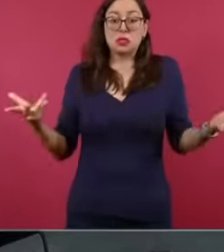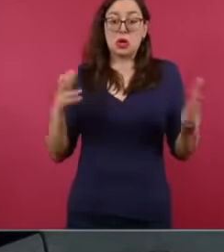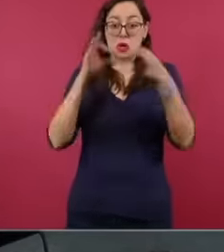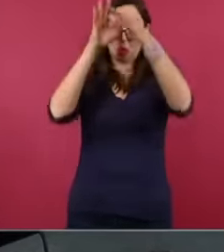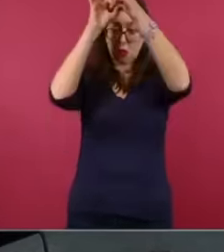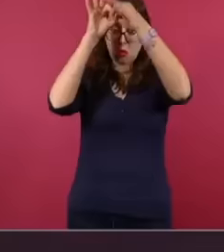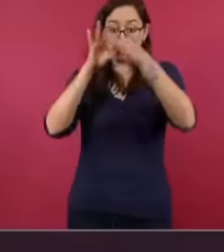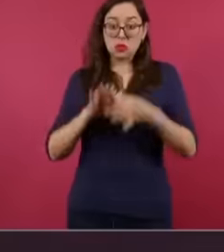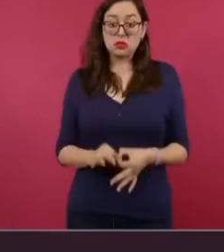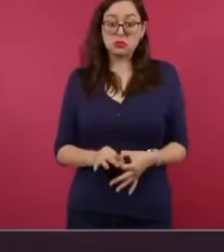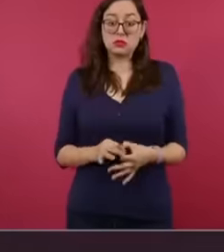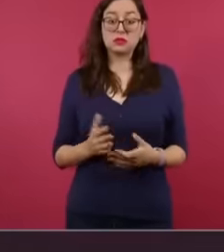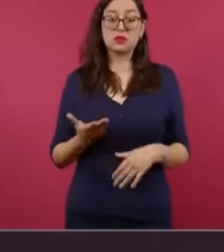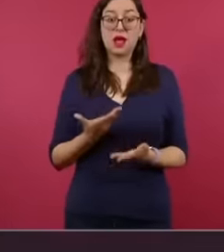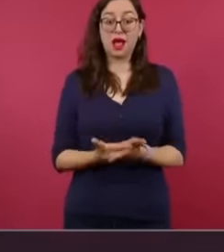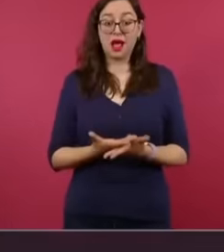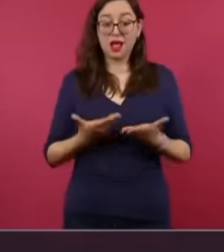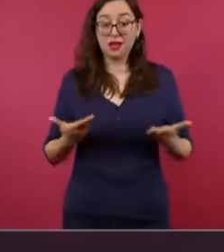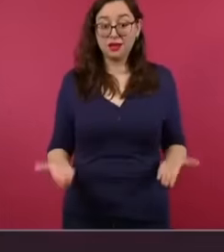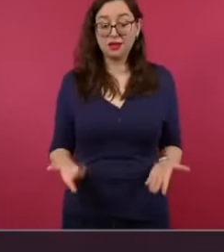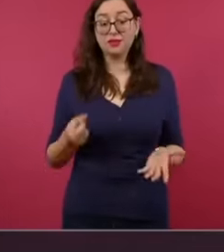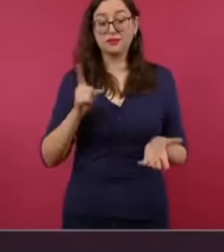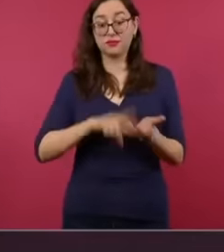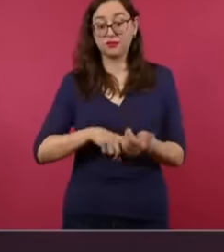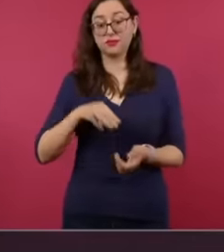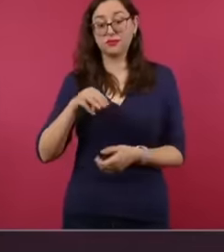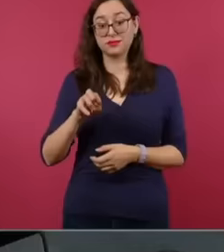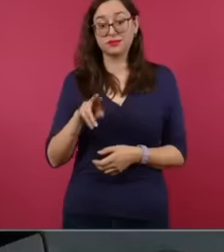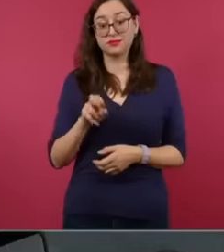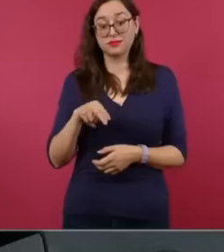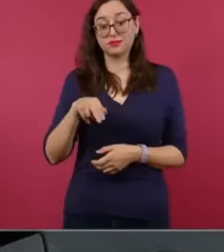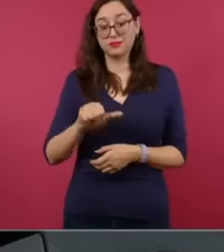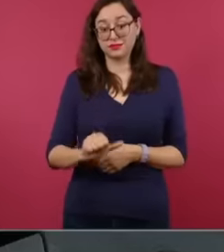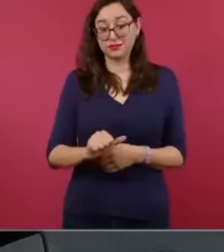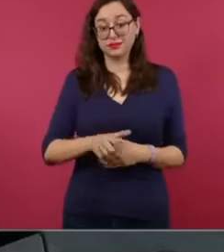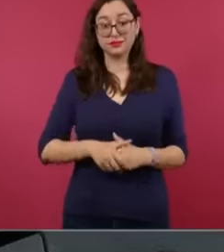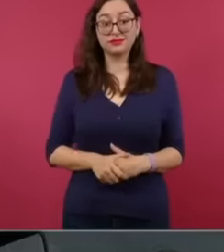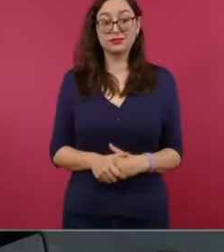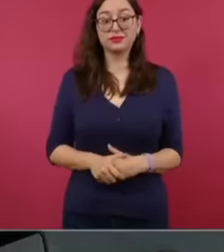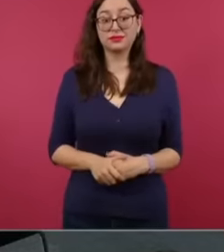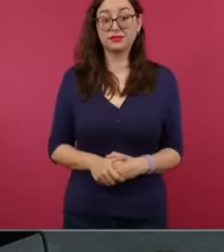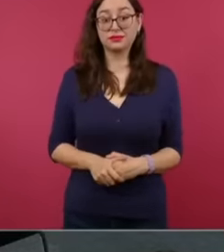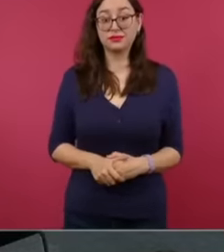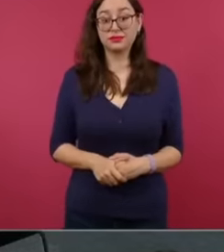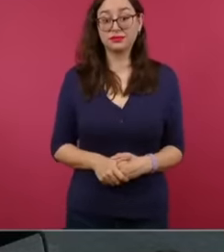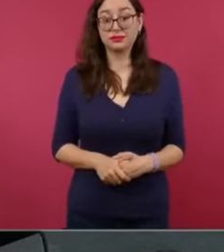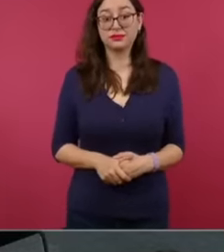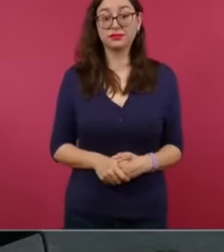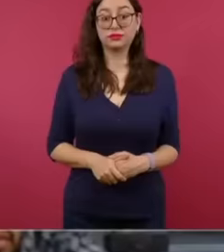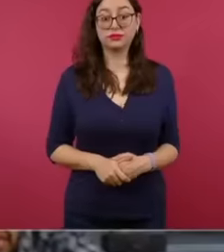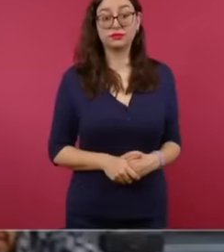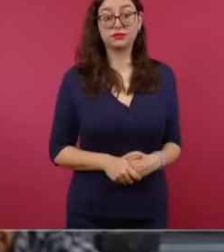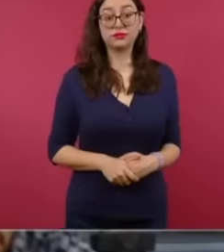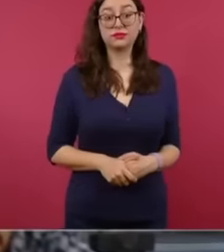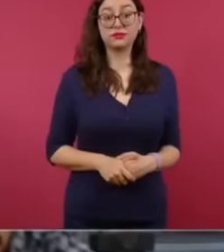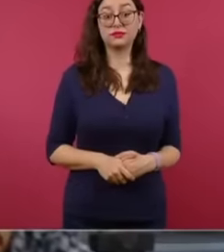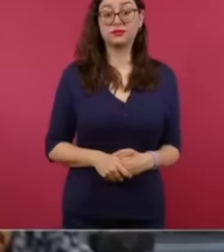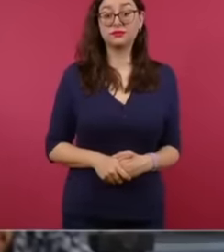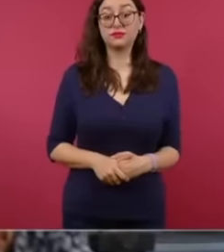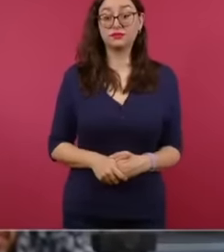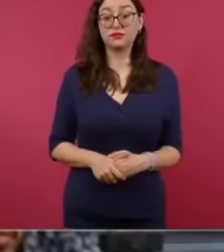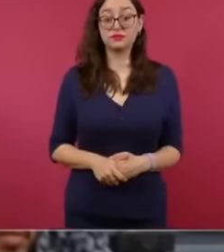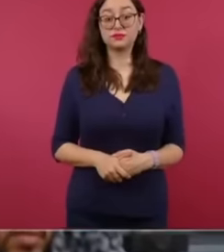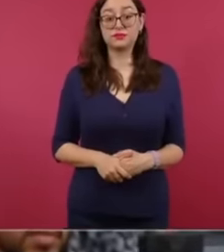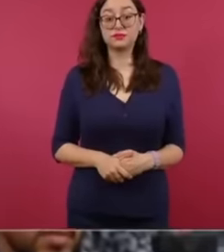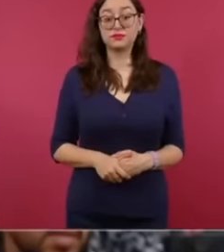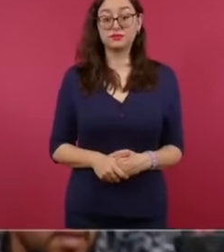es la gente que está ahora en Morena, presidente. Ese es el punto. No, el punto no es que, o sea, cuando deberían de